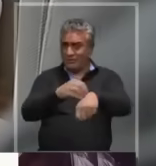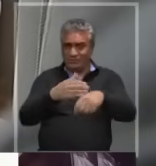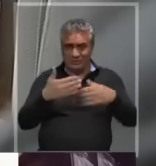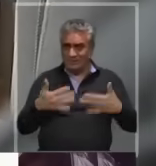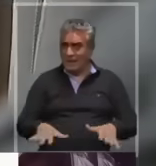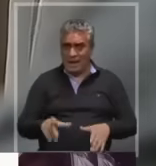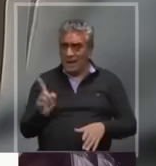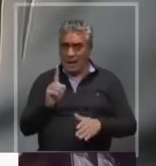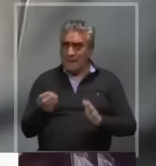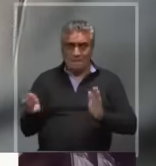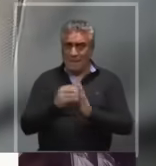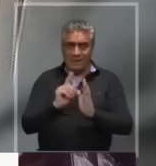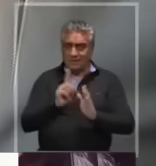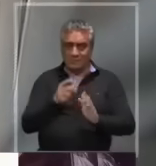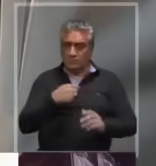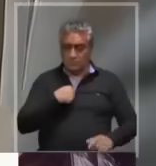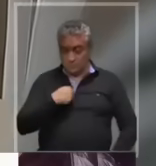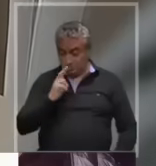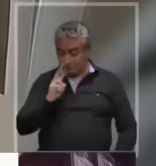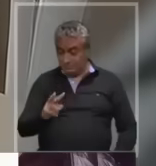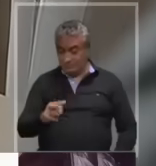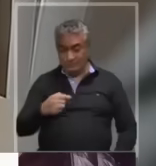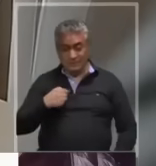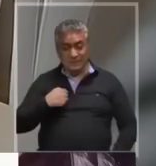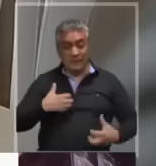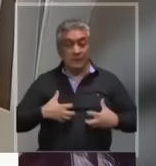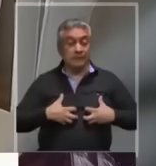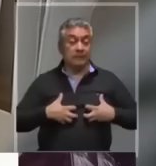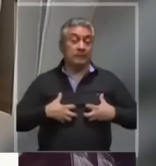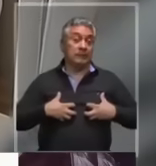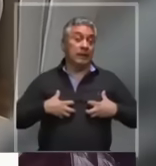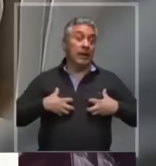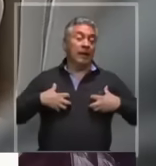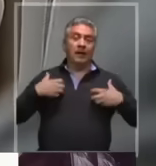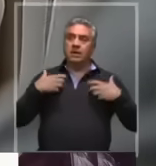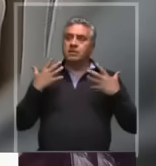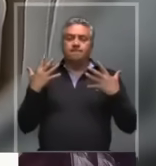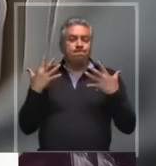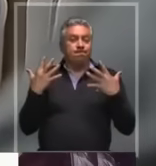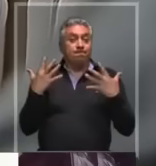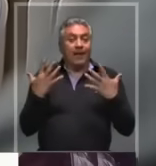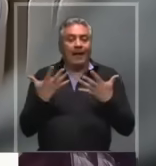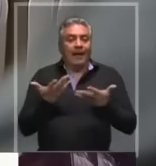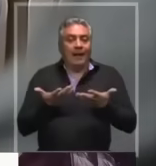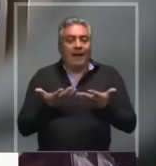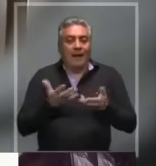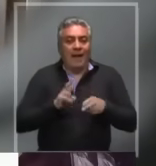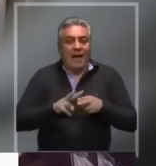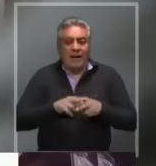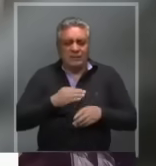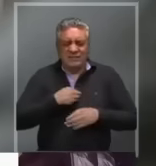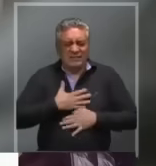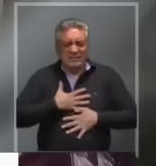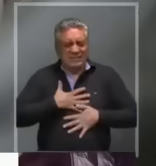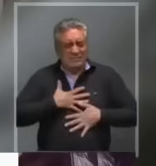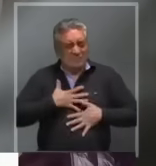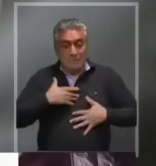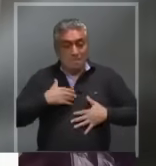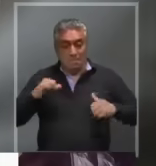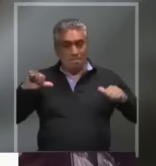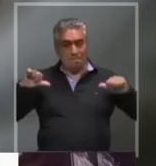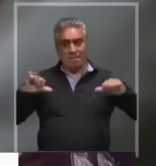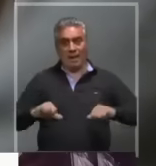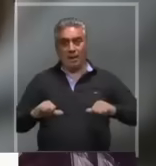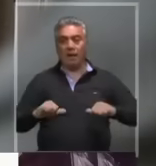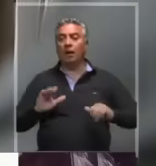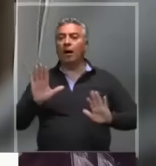me da mucha rabia. Siento mucha rabia, mucha impotencia y es el peor sentimiento. Por último, si se